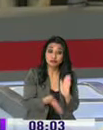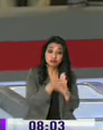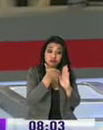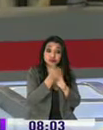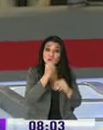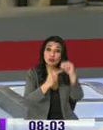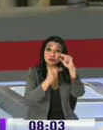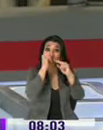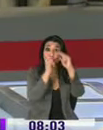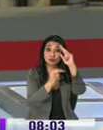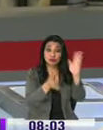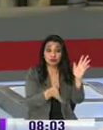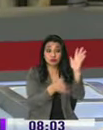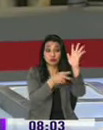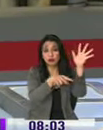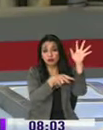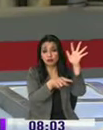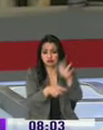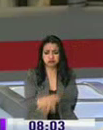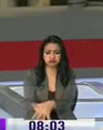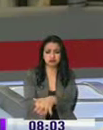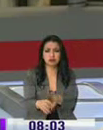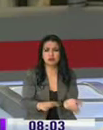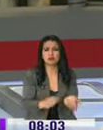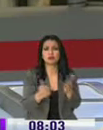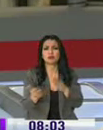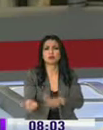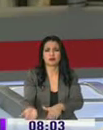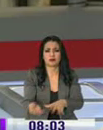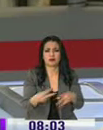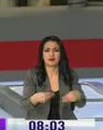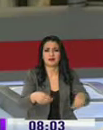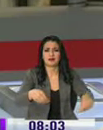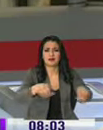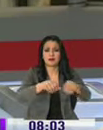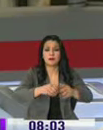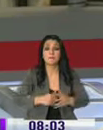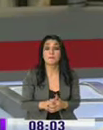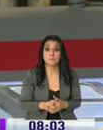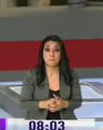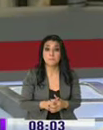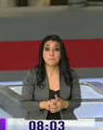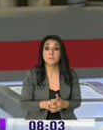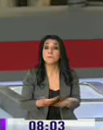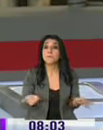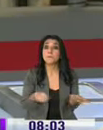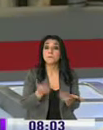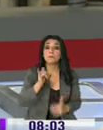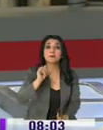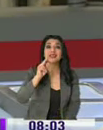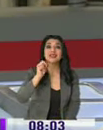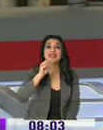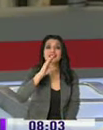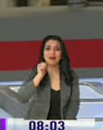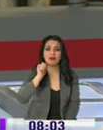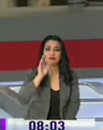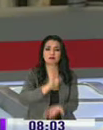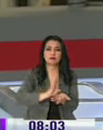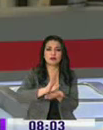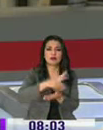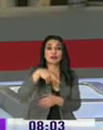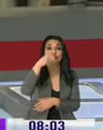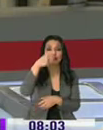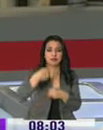un colapso de un muro. Esto lamentablemente era un muro de tierra. El siniestro ocurrió en Abasí de El Inca. Esto es en el norte de la ciudad de